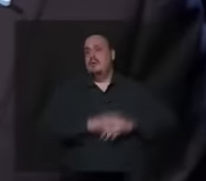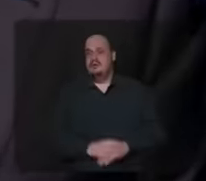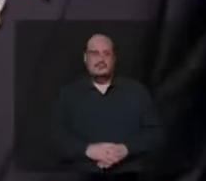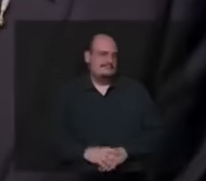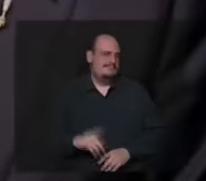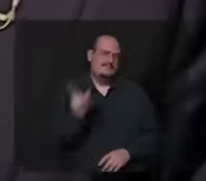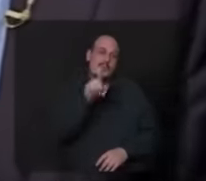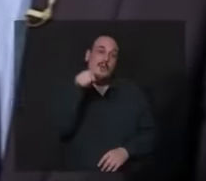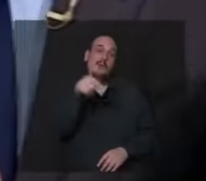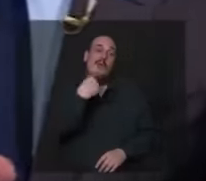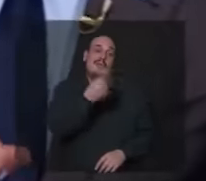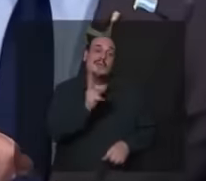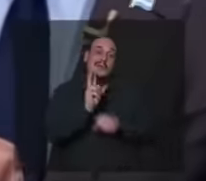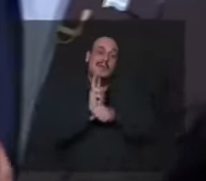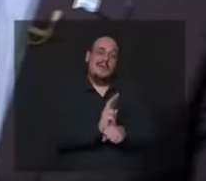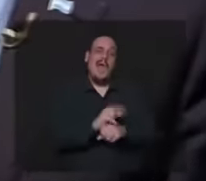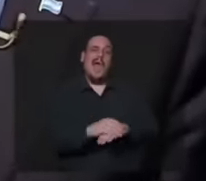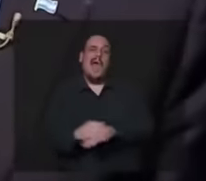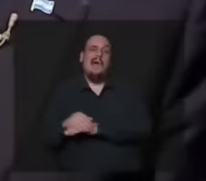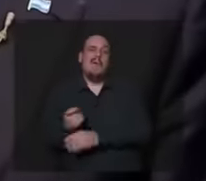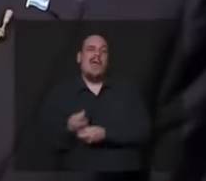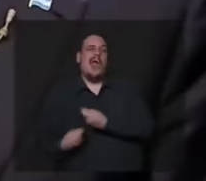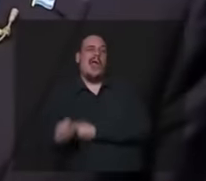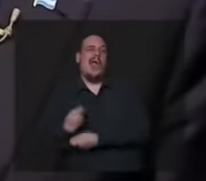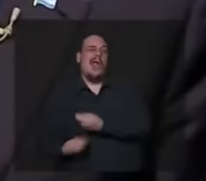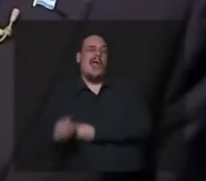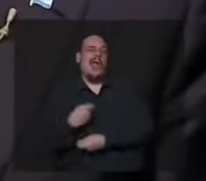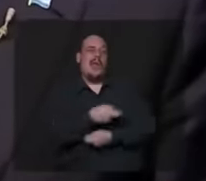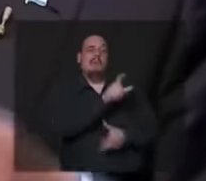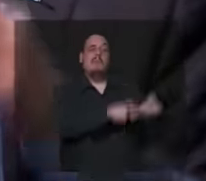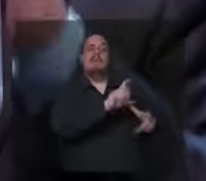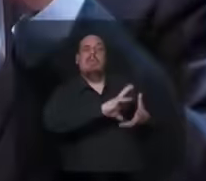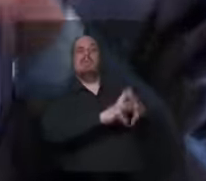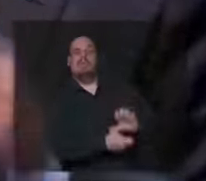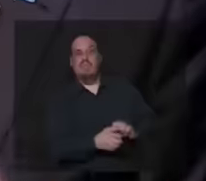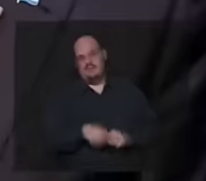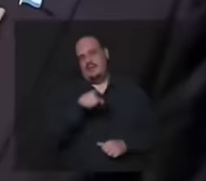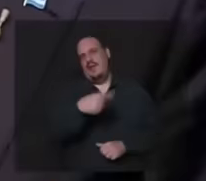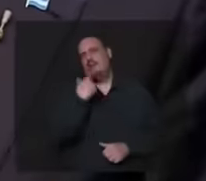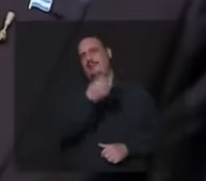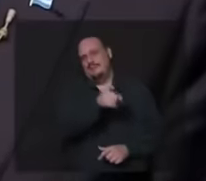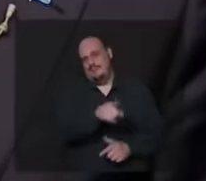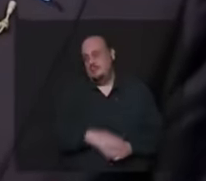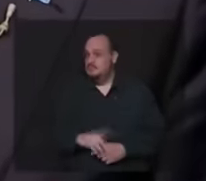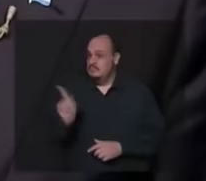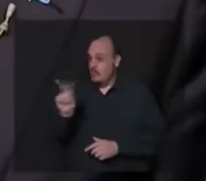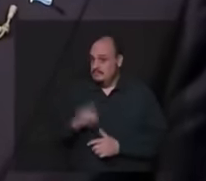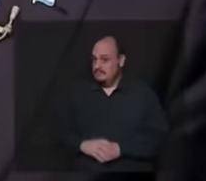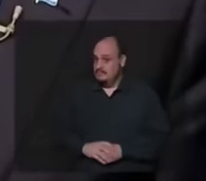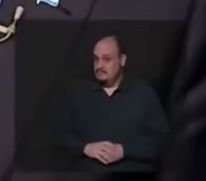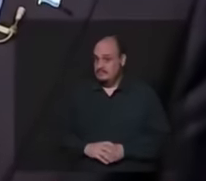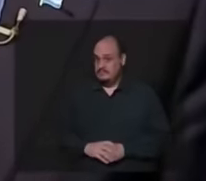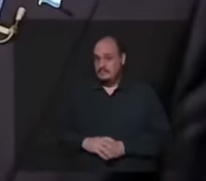decís proteger es hacer negocios con los amigos en detrimento de los argentinos de bien. No, proteger a